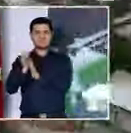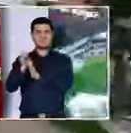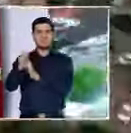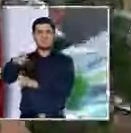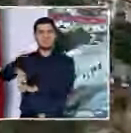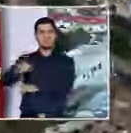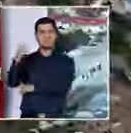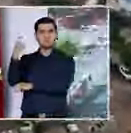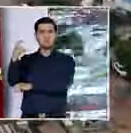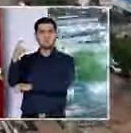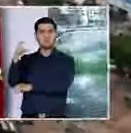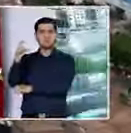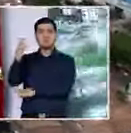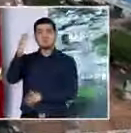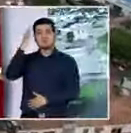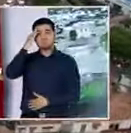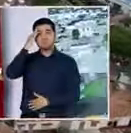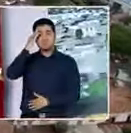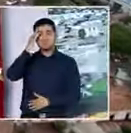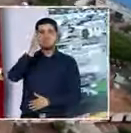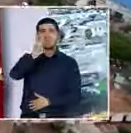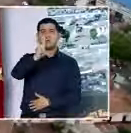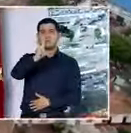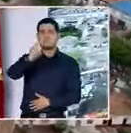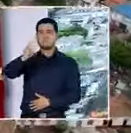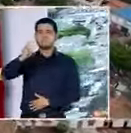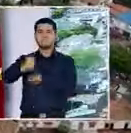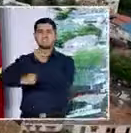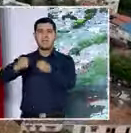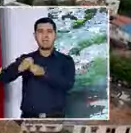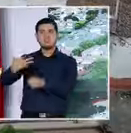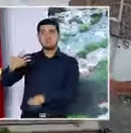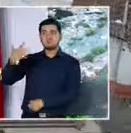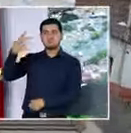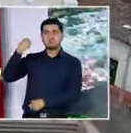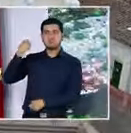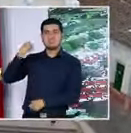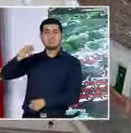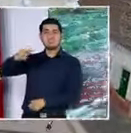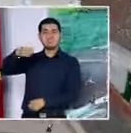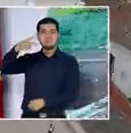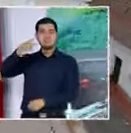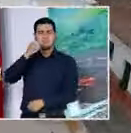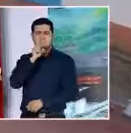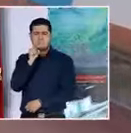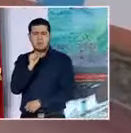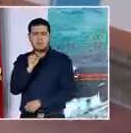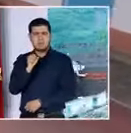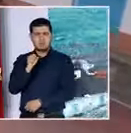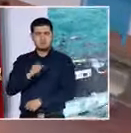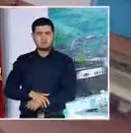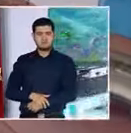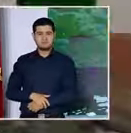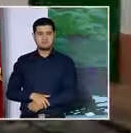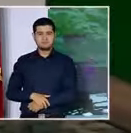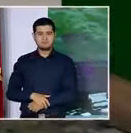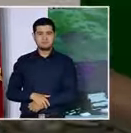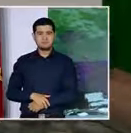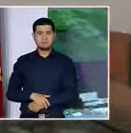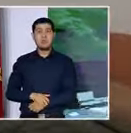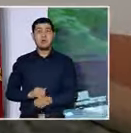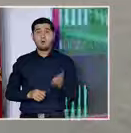siendo, con sus 76 años, el segundo más antiguo de América Latina. Como el municipio de El Carmen, declarado bien de interés